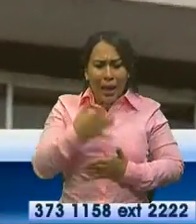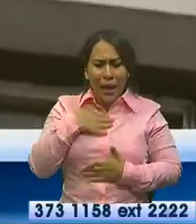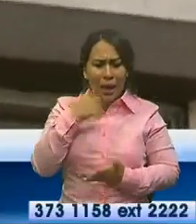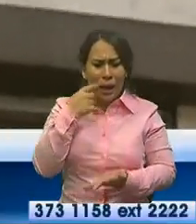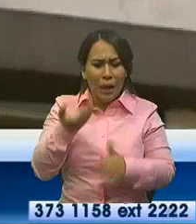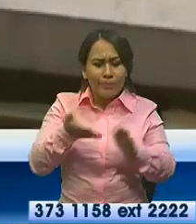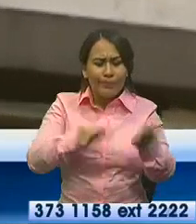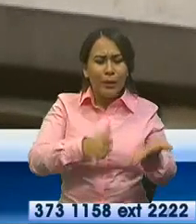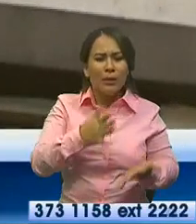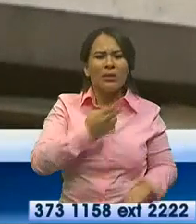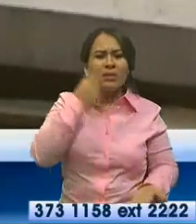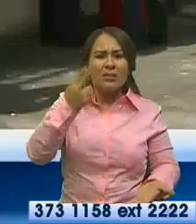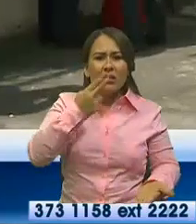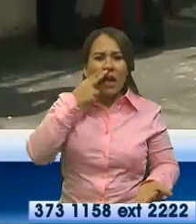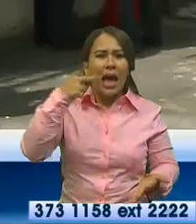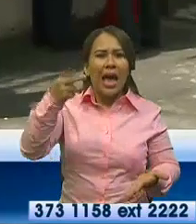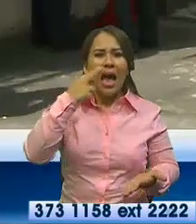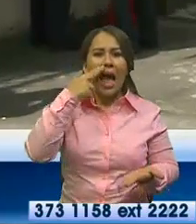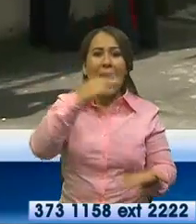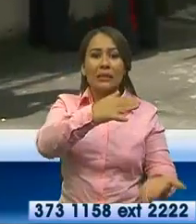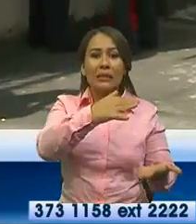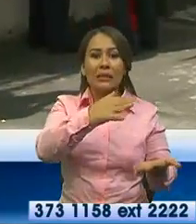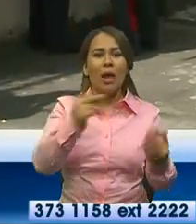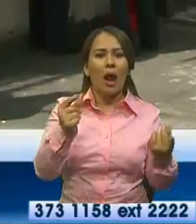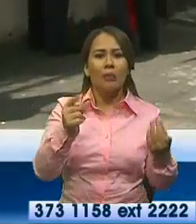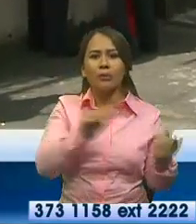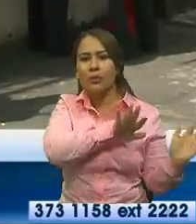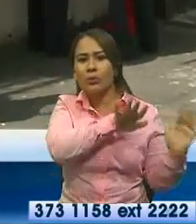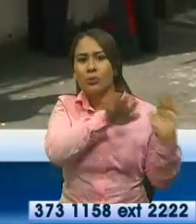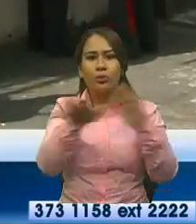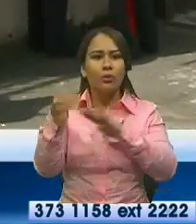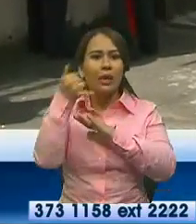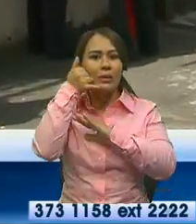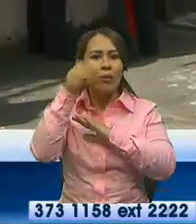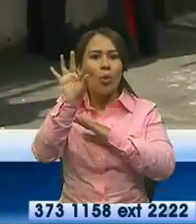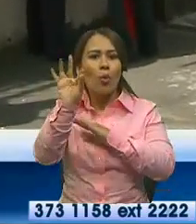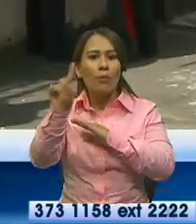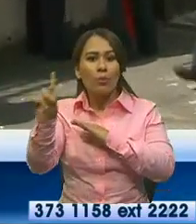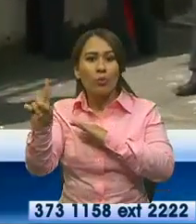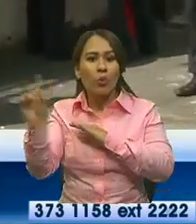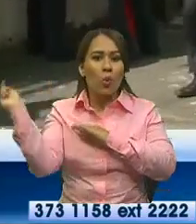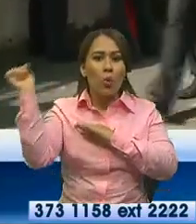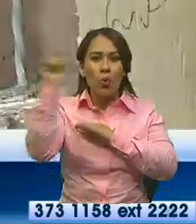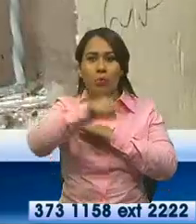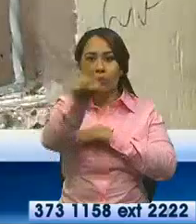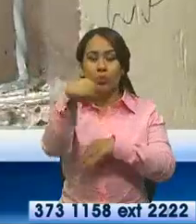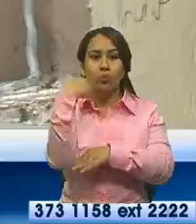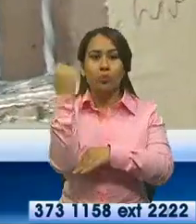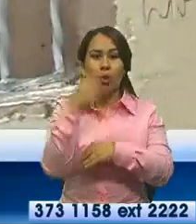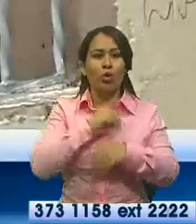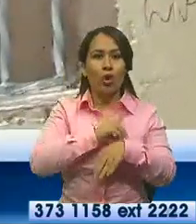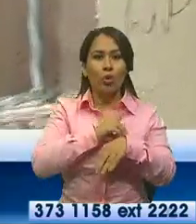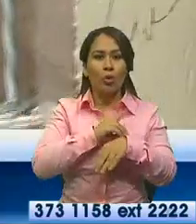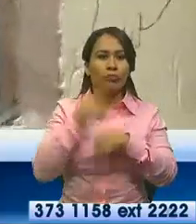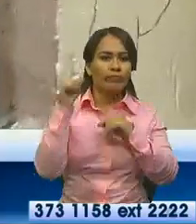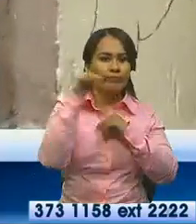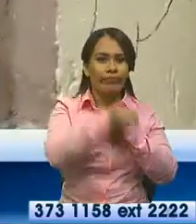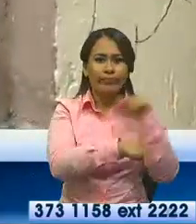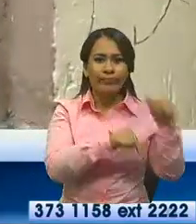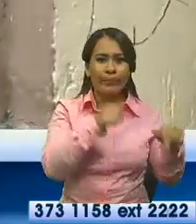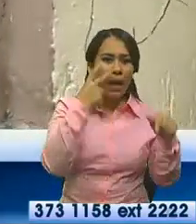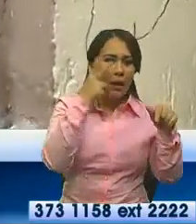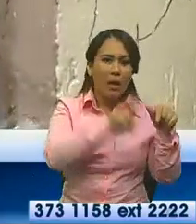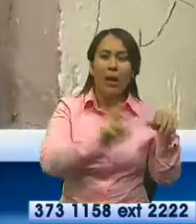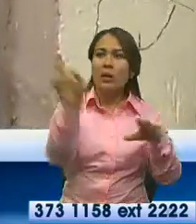aún tenía un fuerte olor a gas. Inmediatamente llamó al ECU 911, que despachó una ambulancia y personal de bomberos para